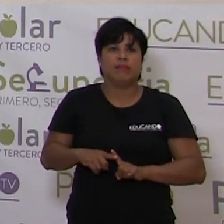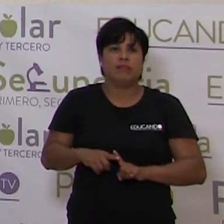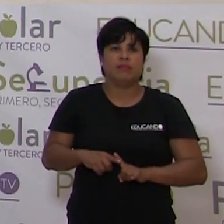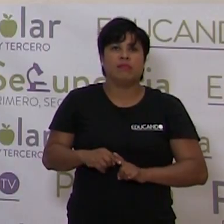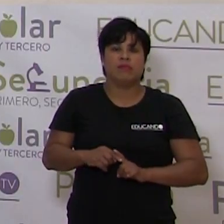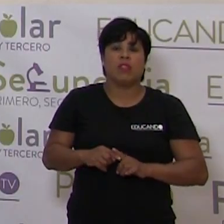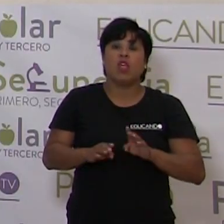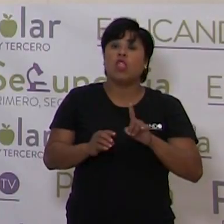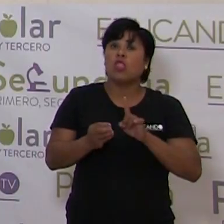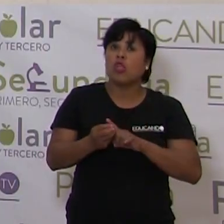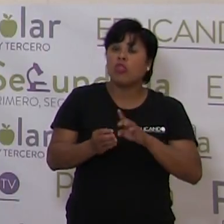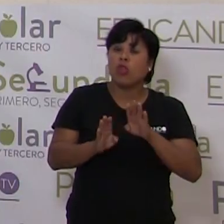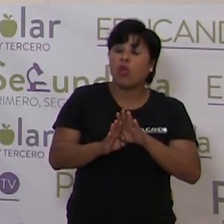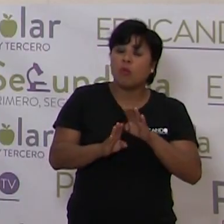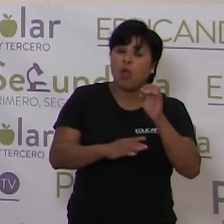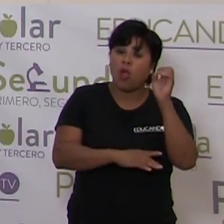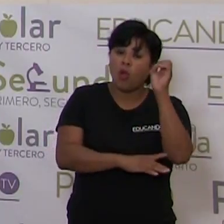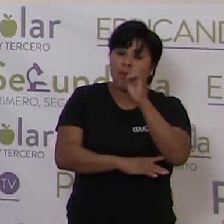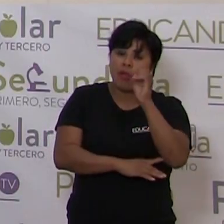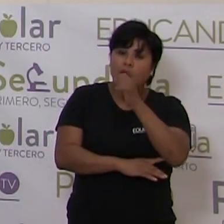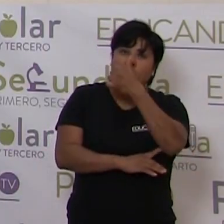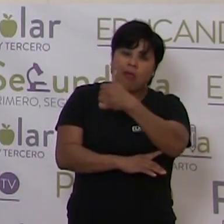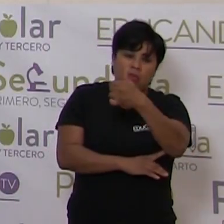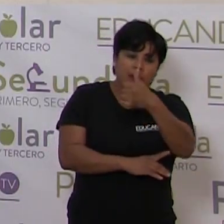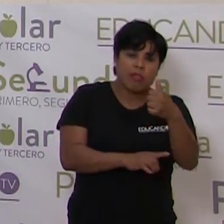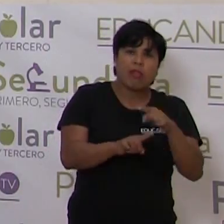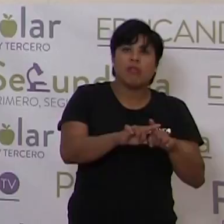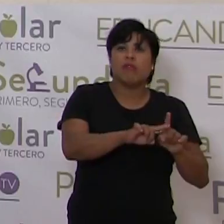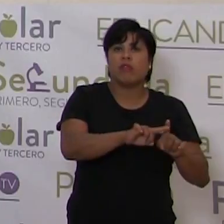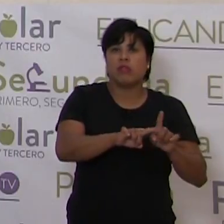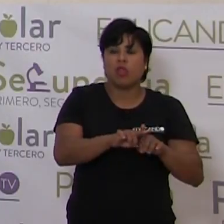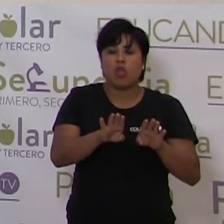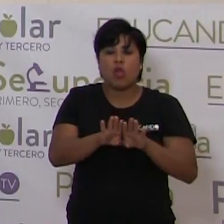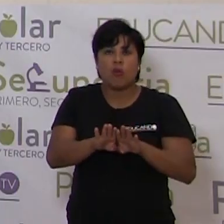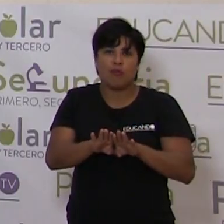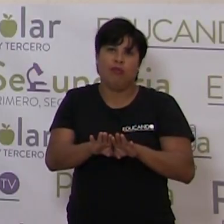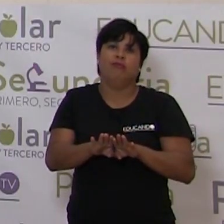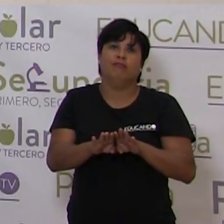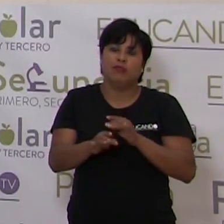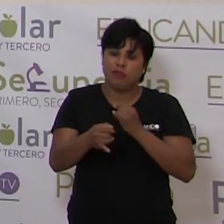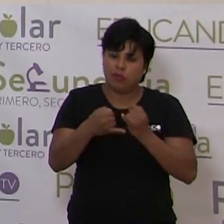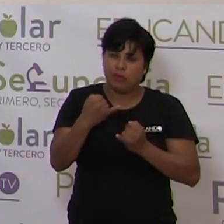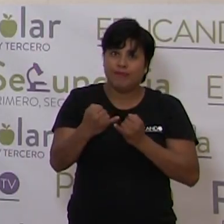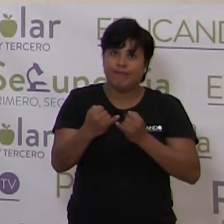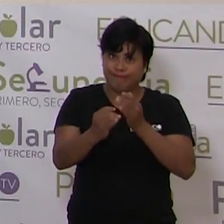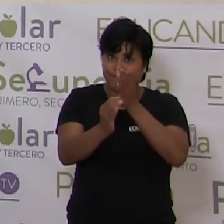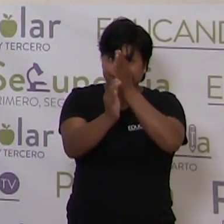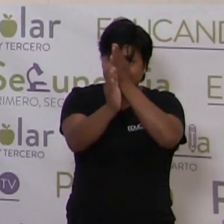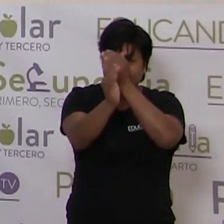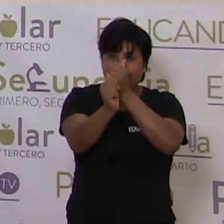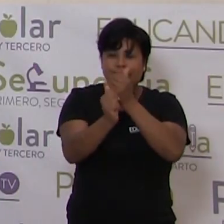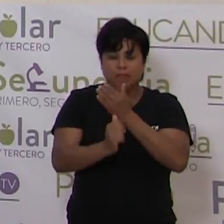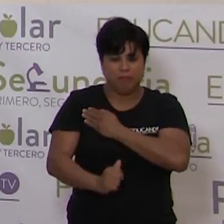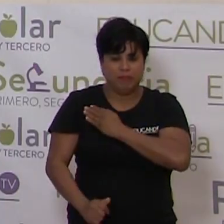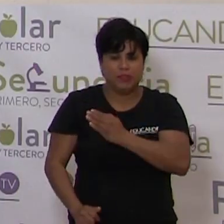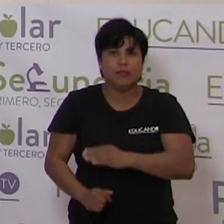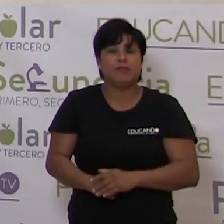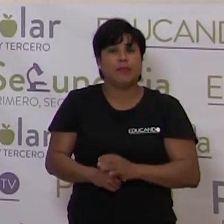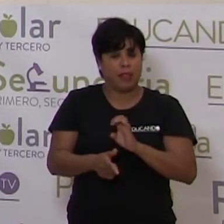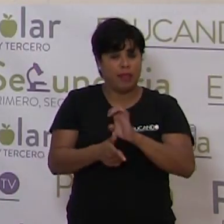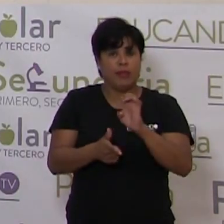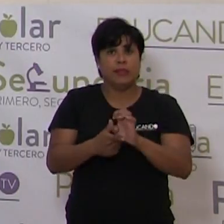dan diferentes puntos de opinión cómo debería ser el juego. ¿Estamos de acuerdo? Bueno,